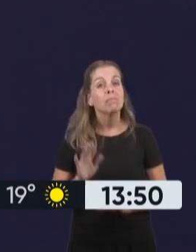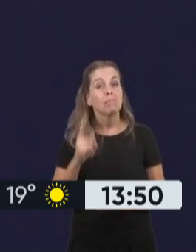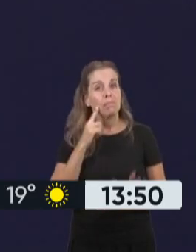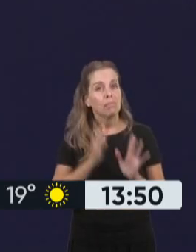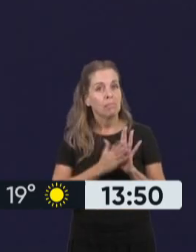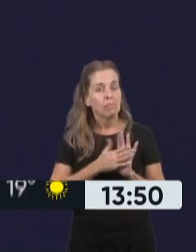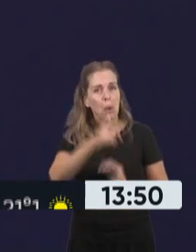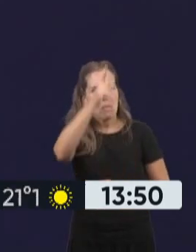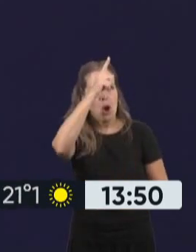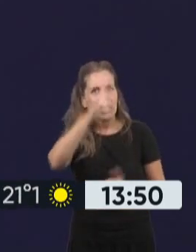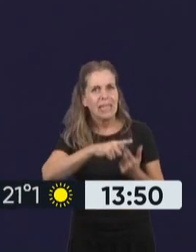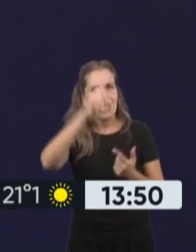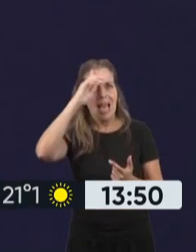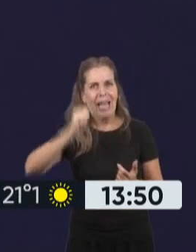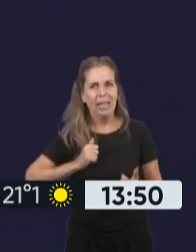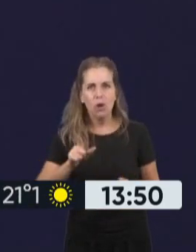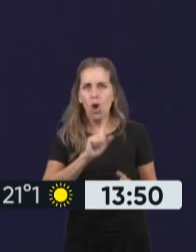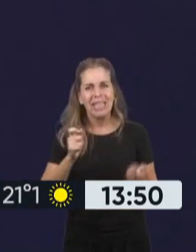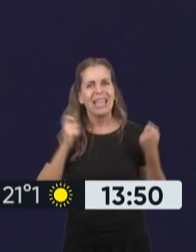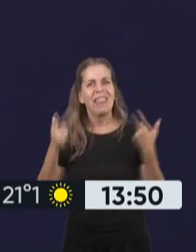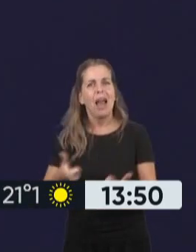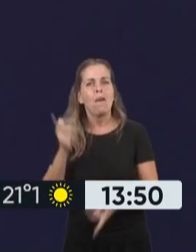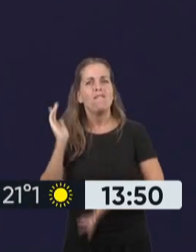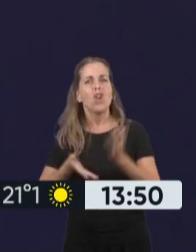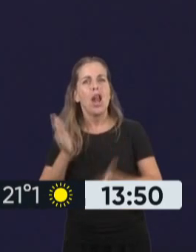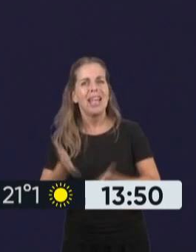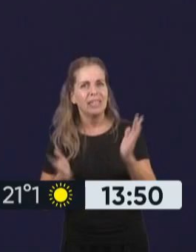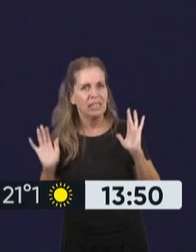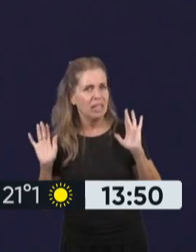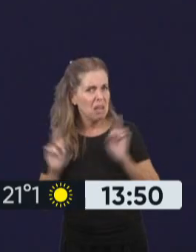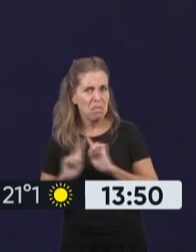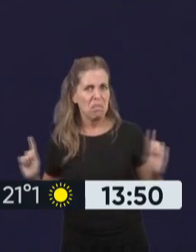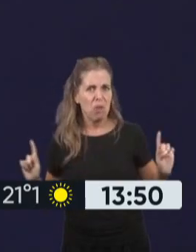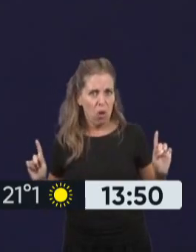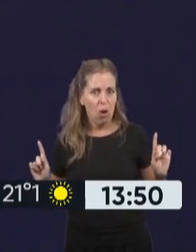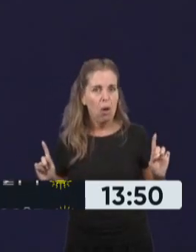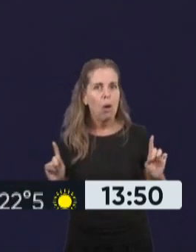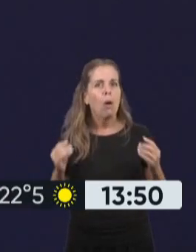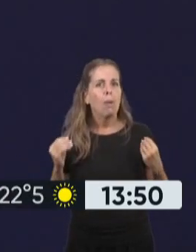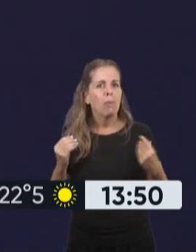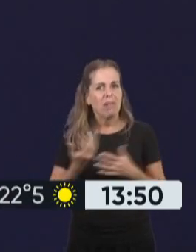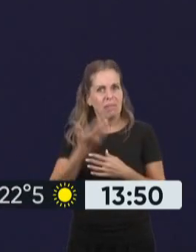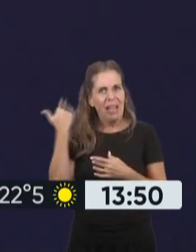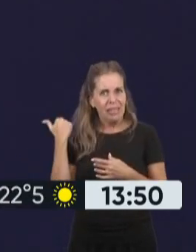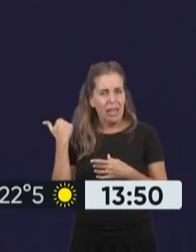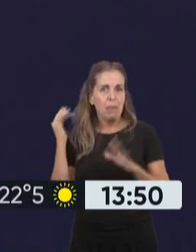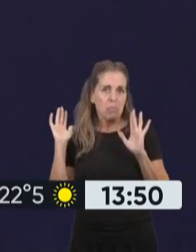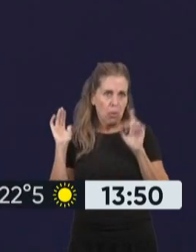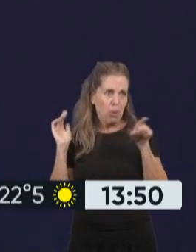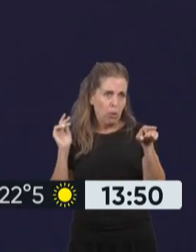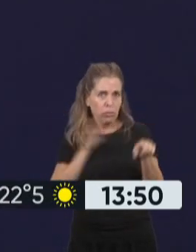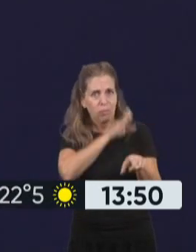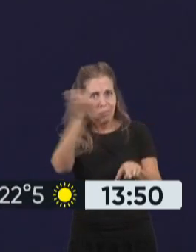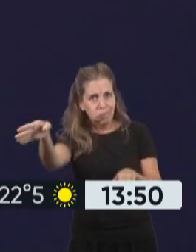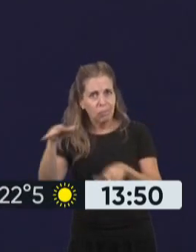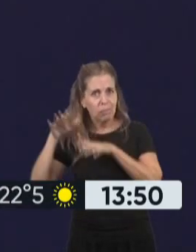seguridad no generan per se violencia, porque efectivamente ayer, bueno, de hecho vos estuviste